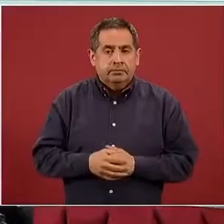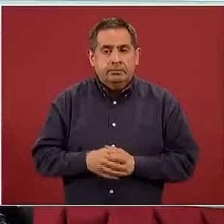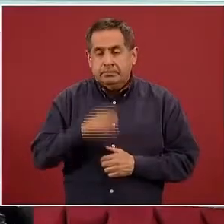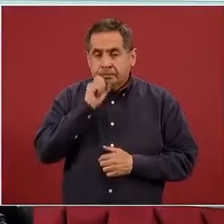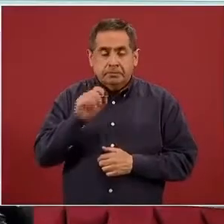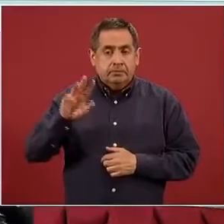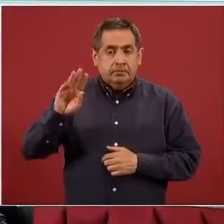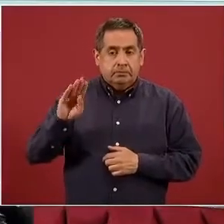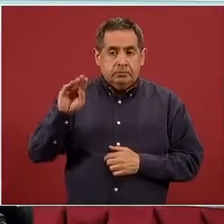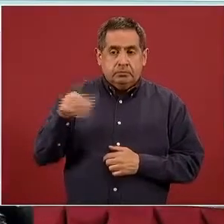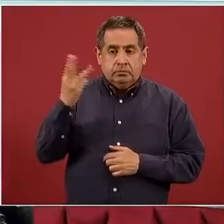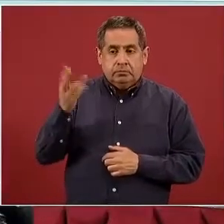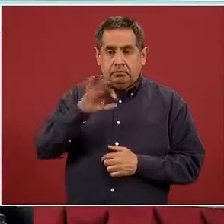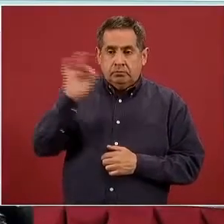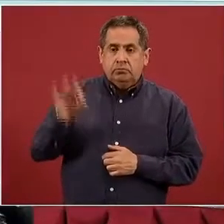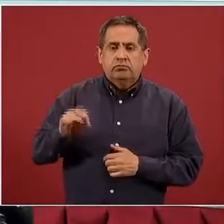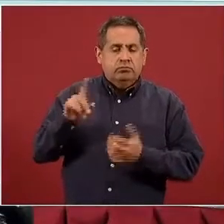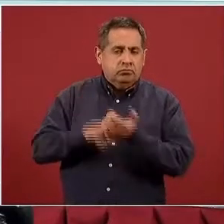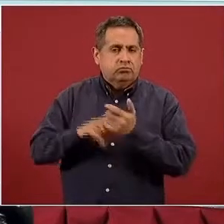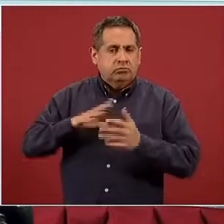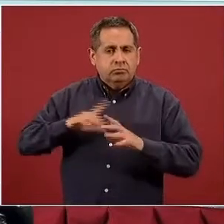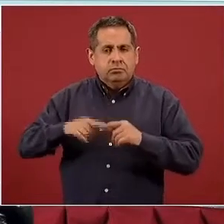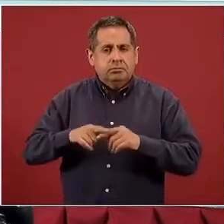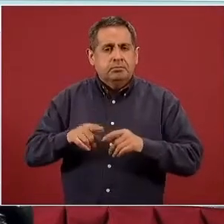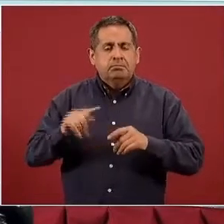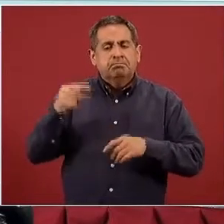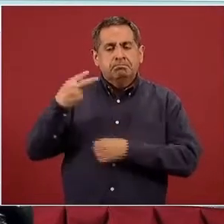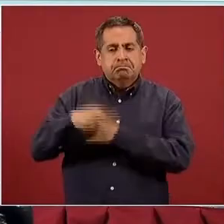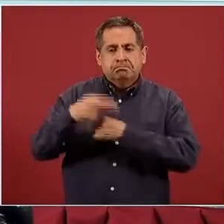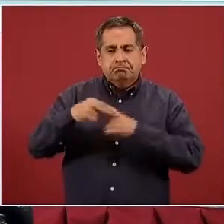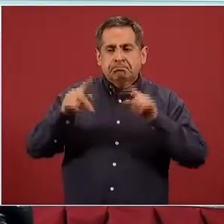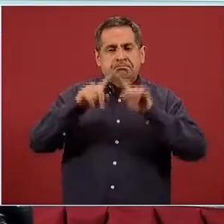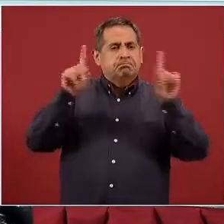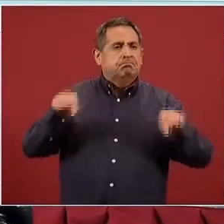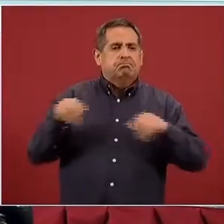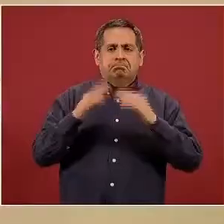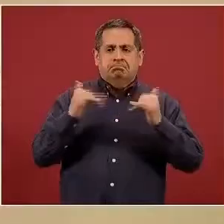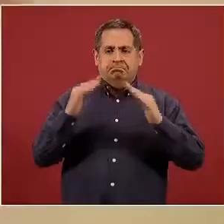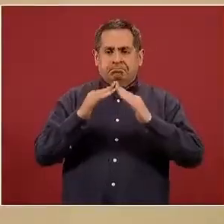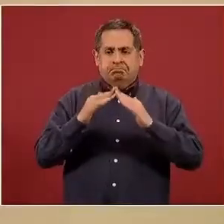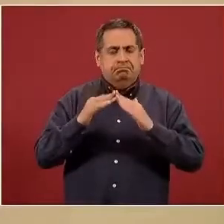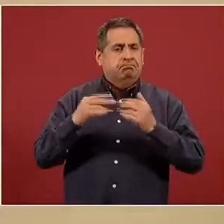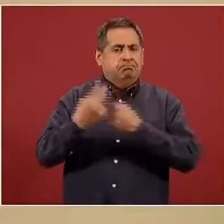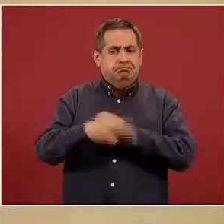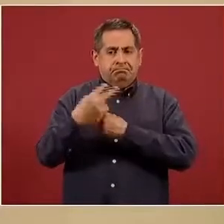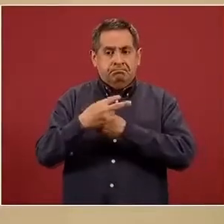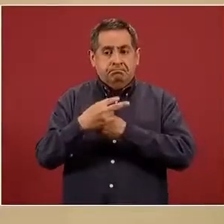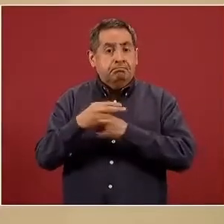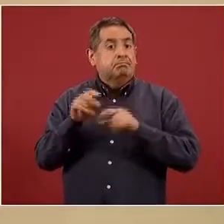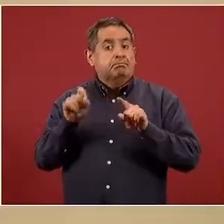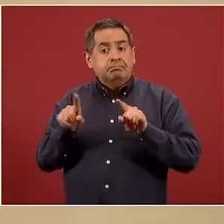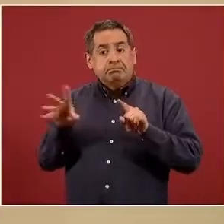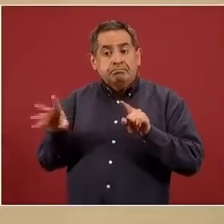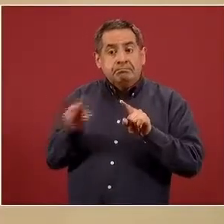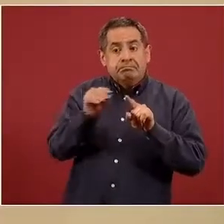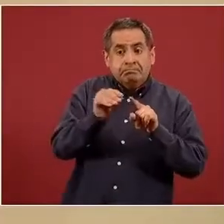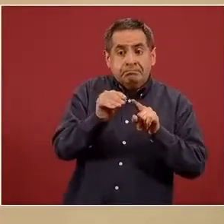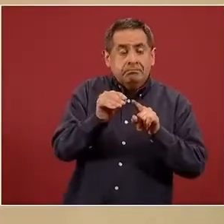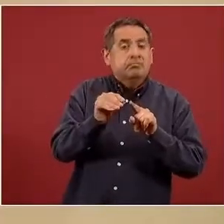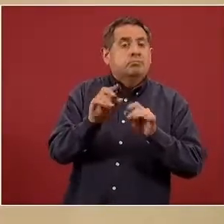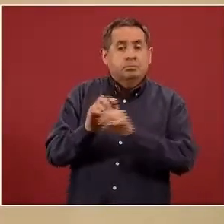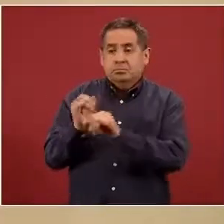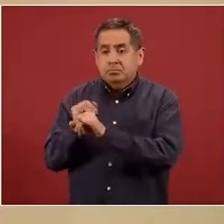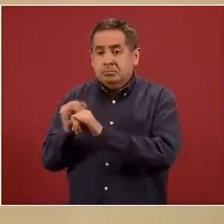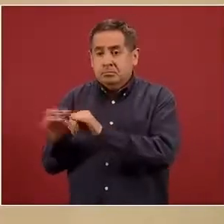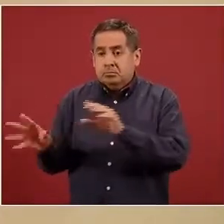el 93% pues cuenta con al menos un televisor en casa. Y la televisión ahorita ya está pasando también a medios